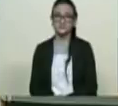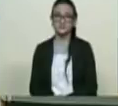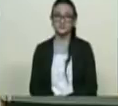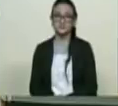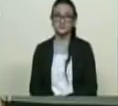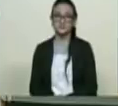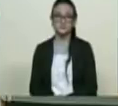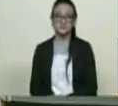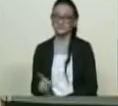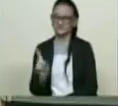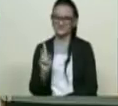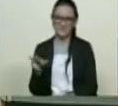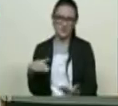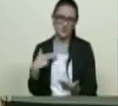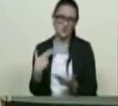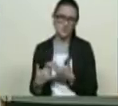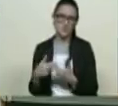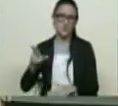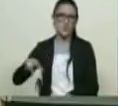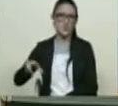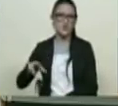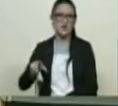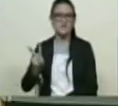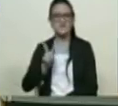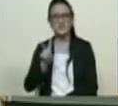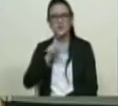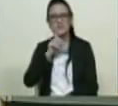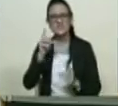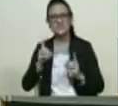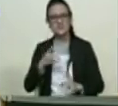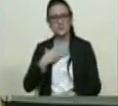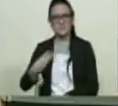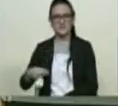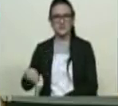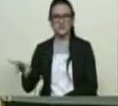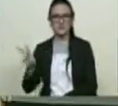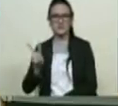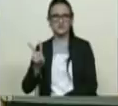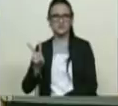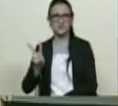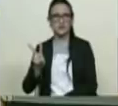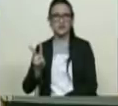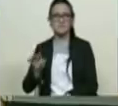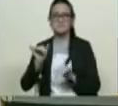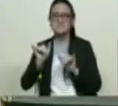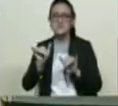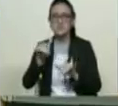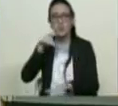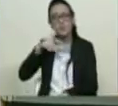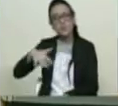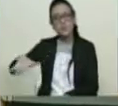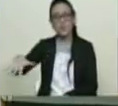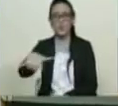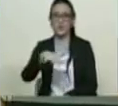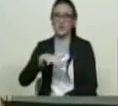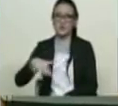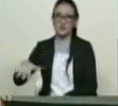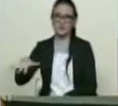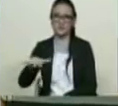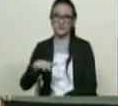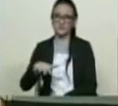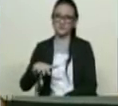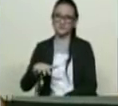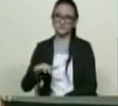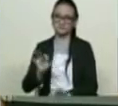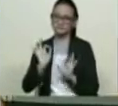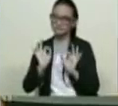No, jamás. En Venezuela, ¿quién decide quién es presidente de la República? Es el noble, amado y